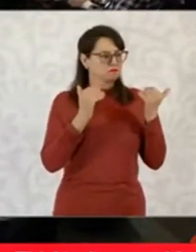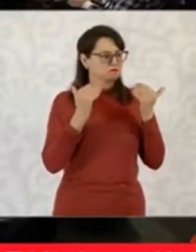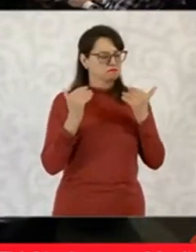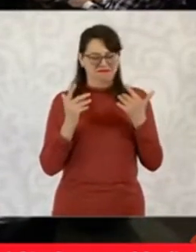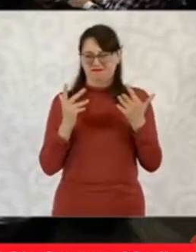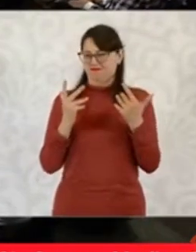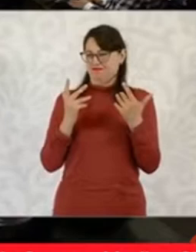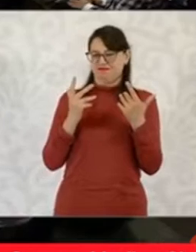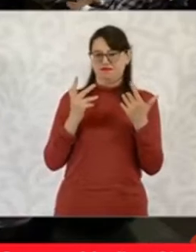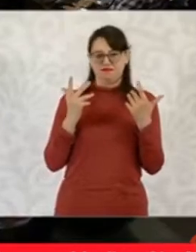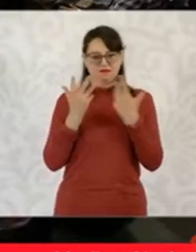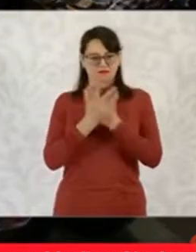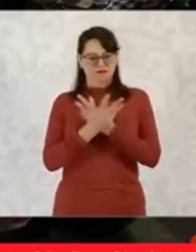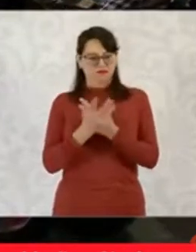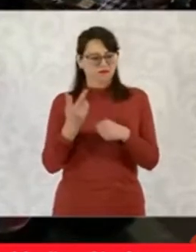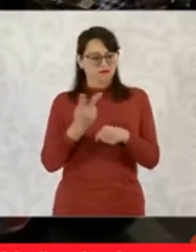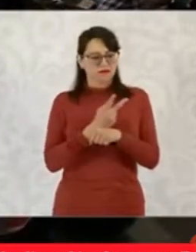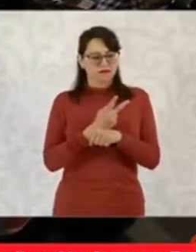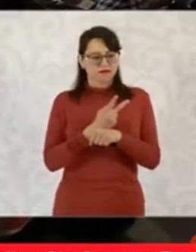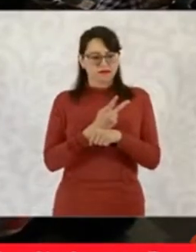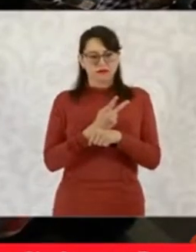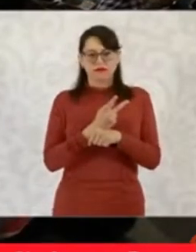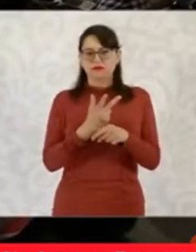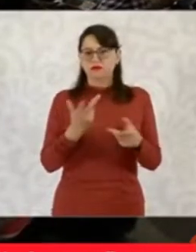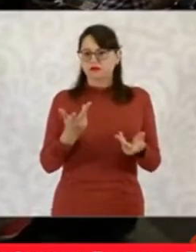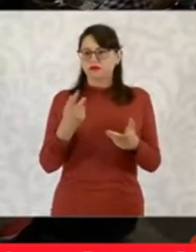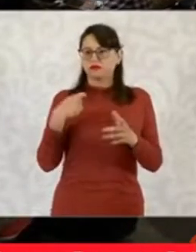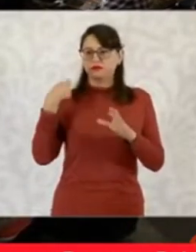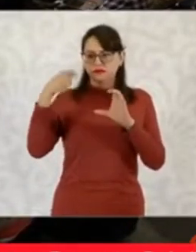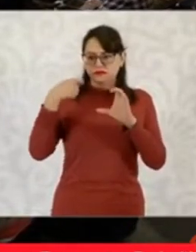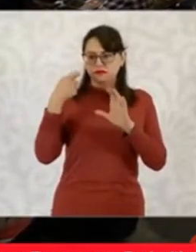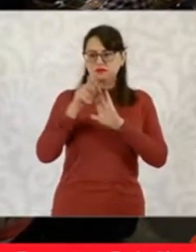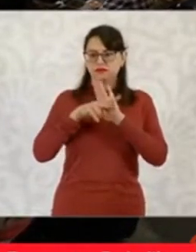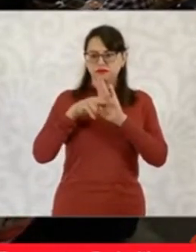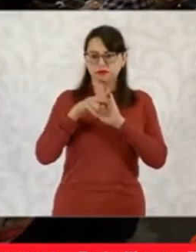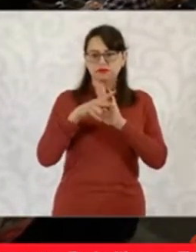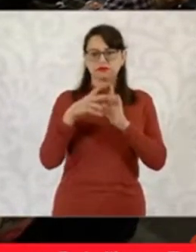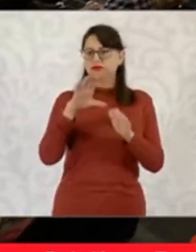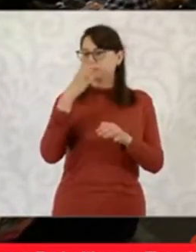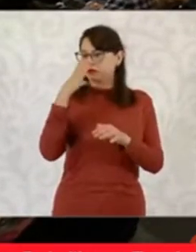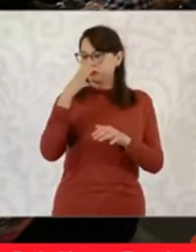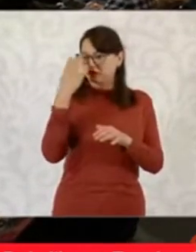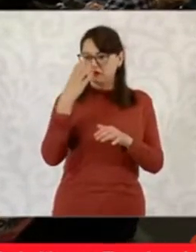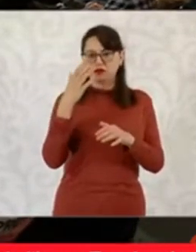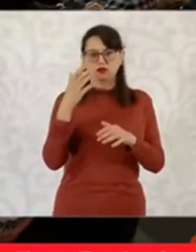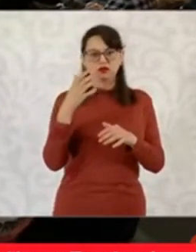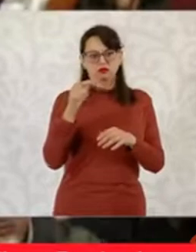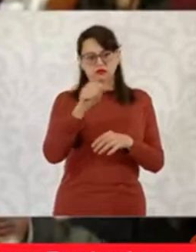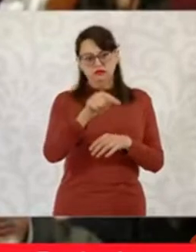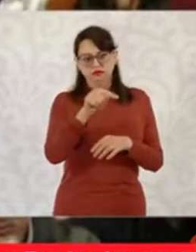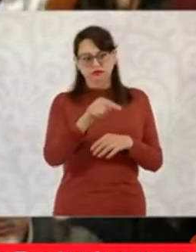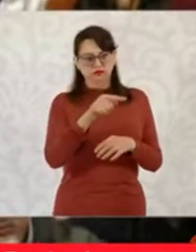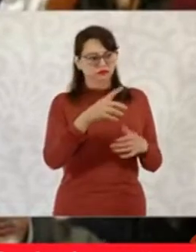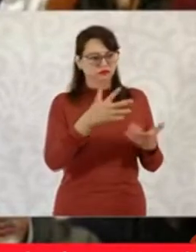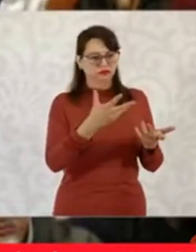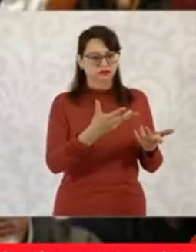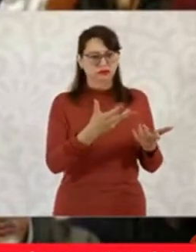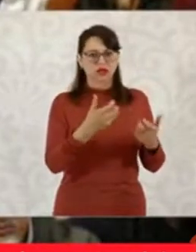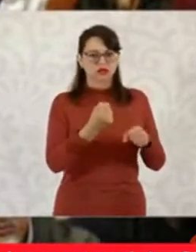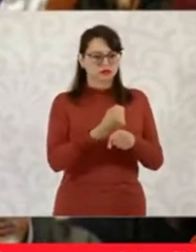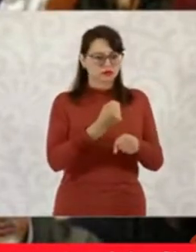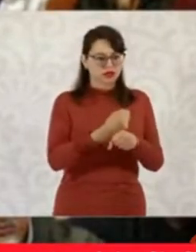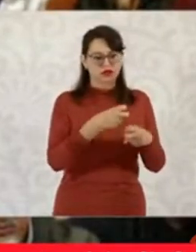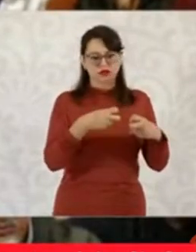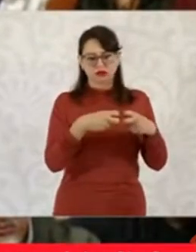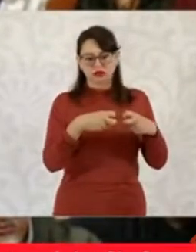habían incluso clasificado, subido videos, fotos de los objetos que había ahí entre zapatos, tenis, etcétera. La